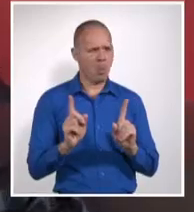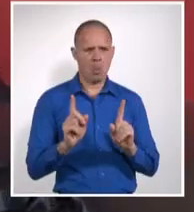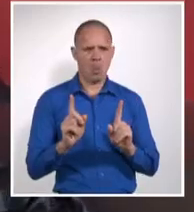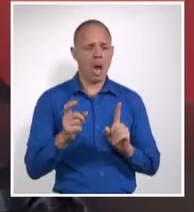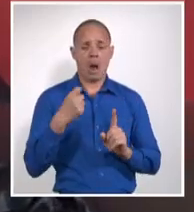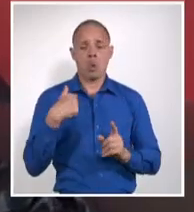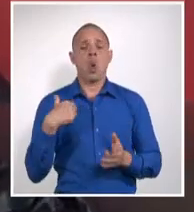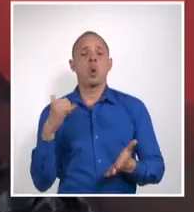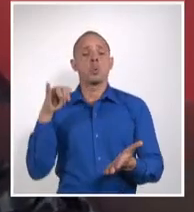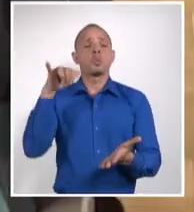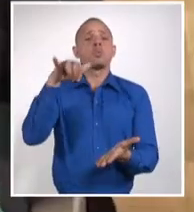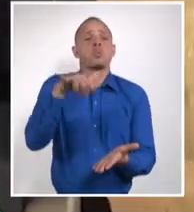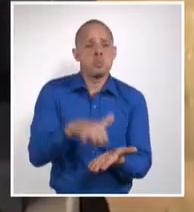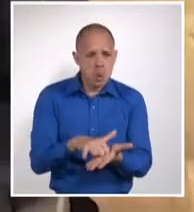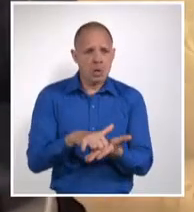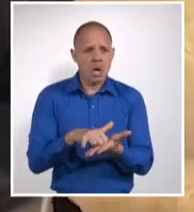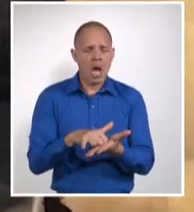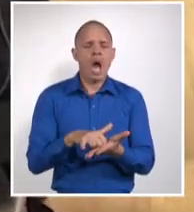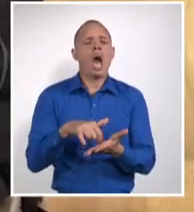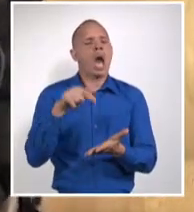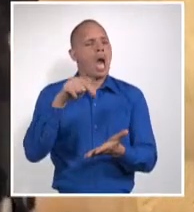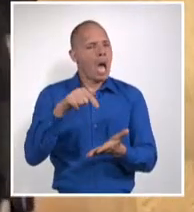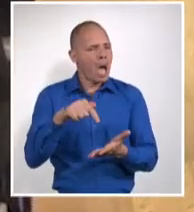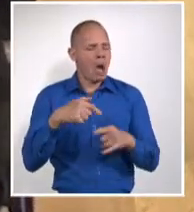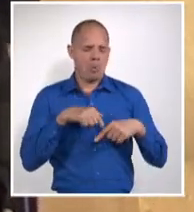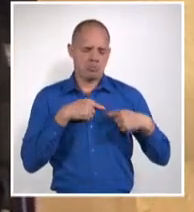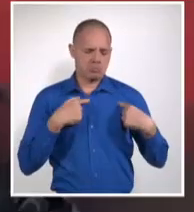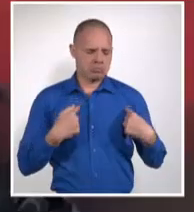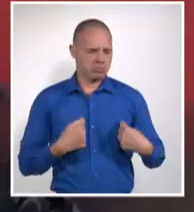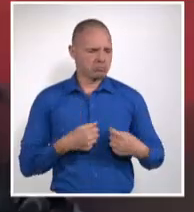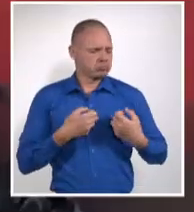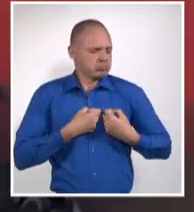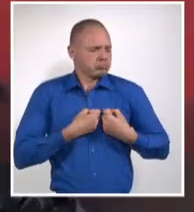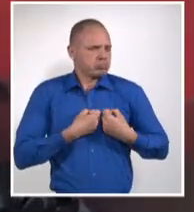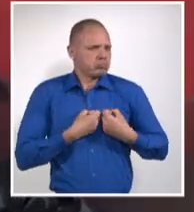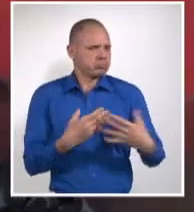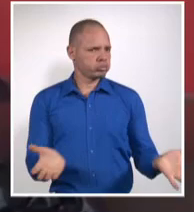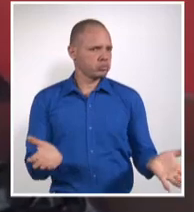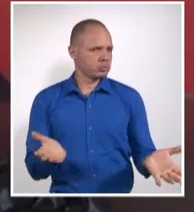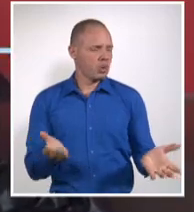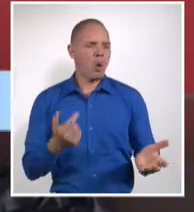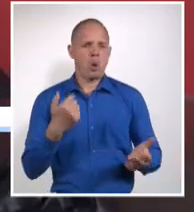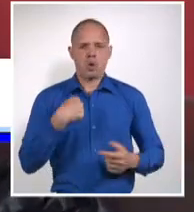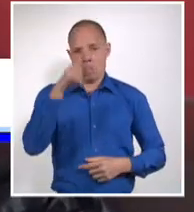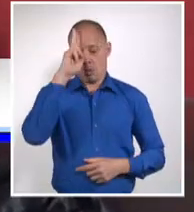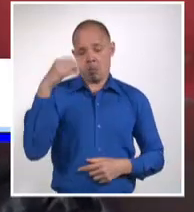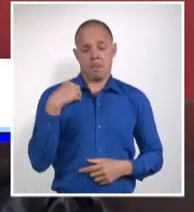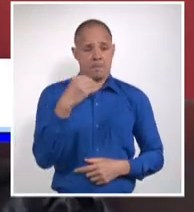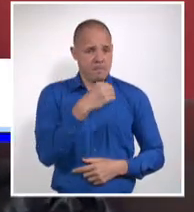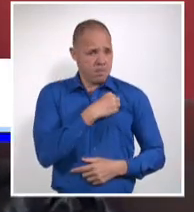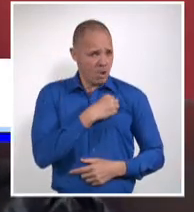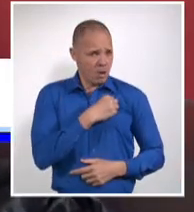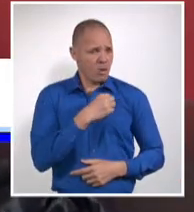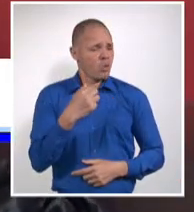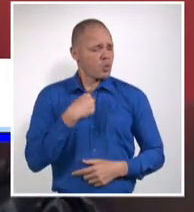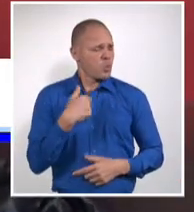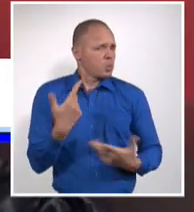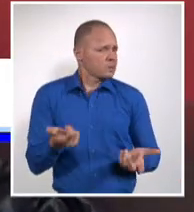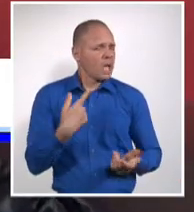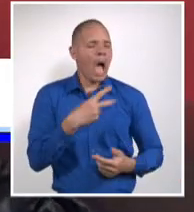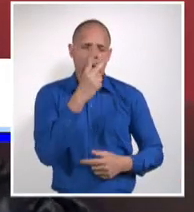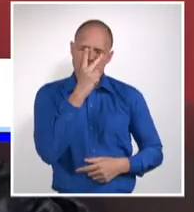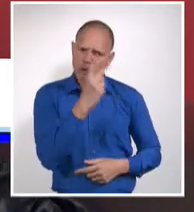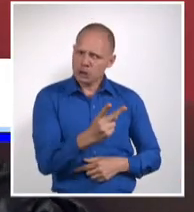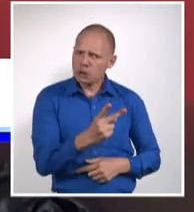venimos a compartir lo que nosotros tenemos nosotros somos médicos somos profesionales de la salud y lo que